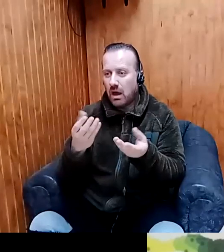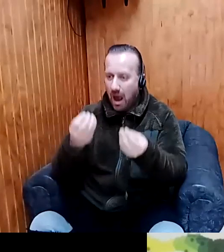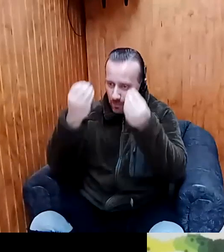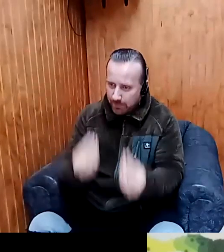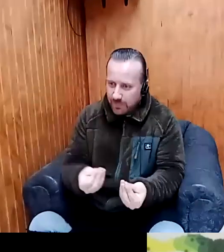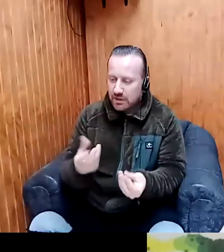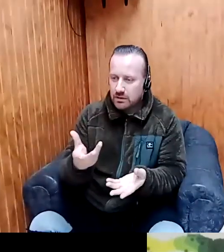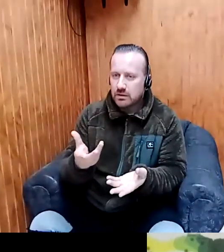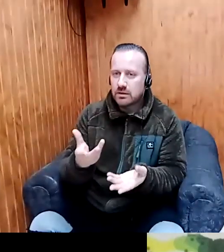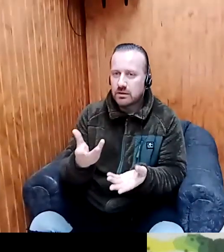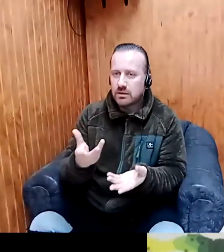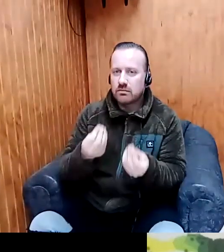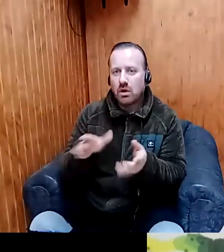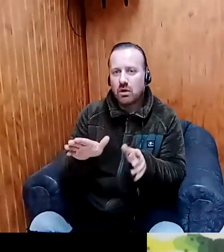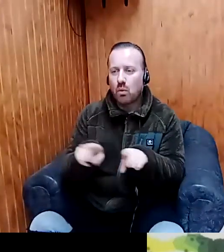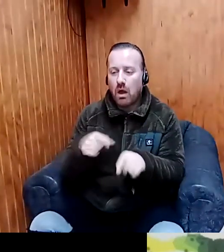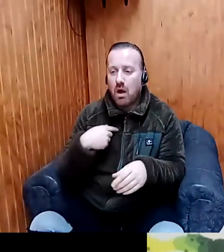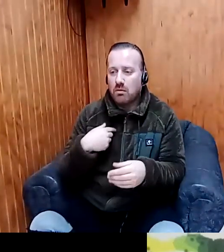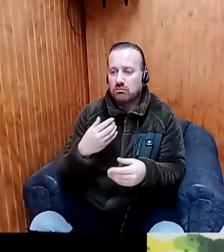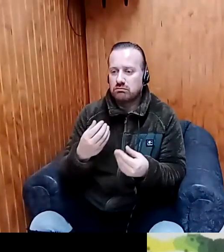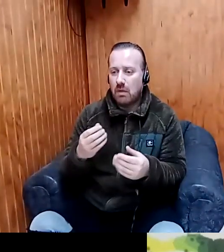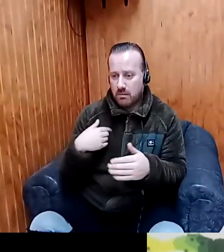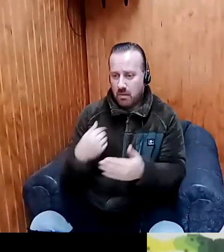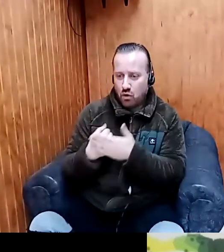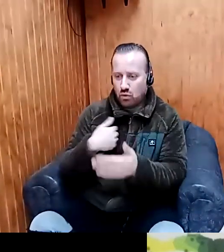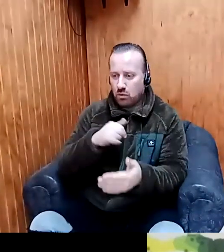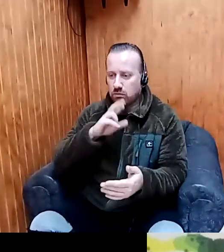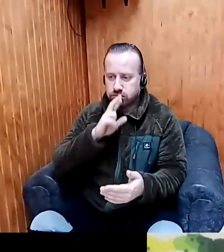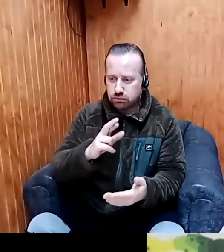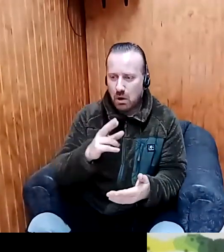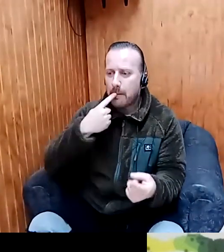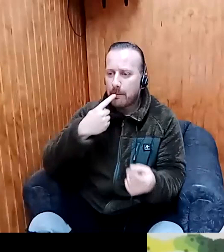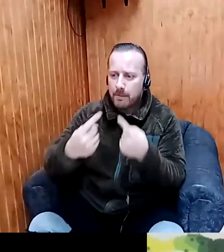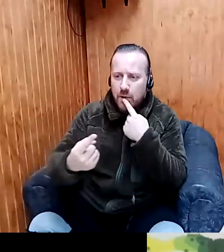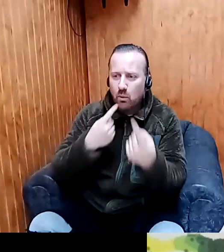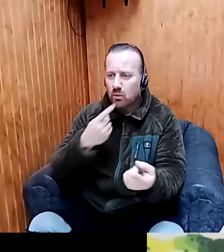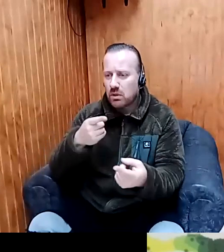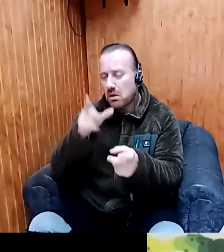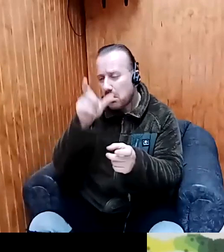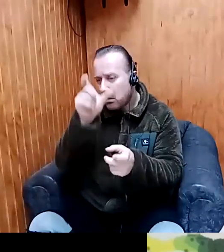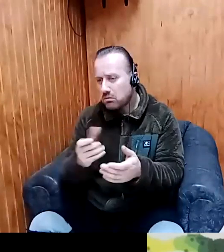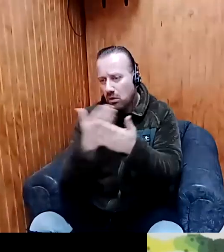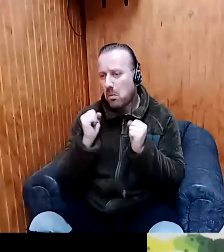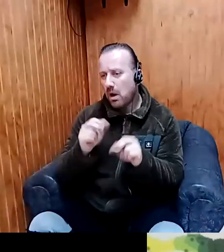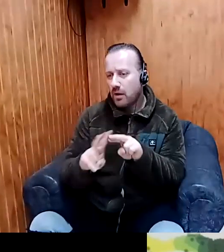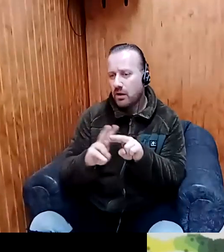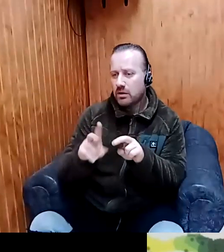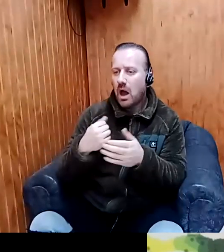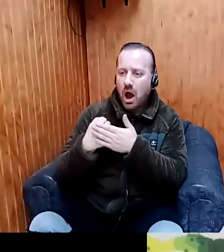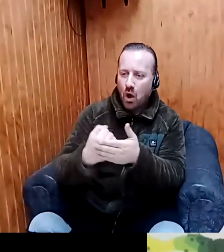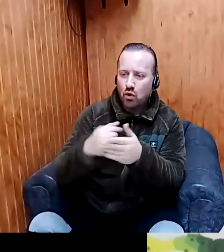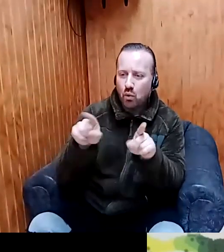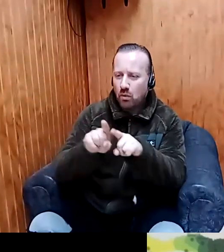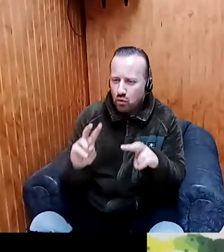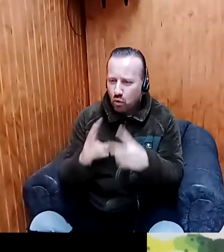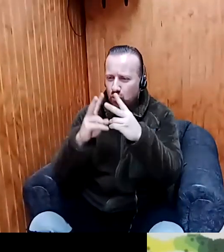estén, sirvan para resolver preguntas que el alumnado puede hacerse, que les ayude a construir explicaciones,